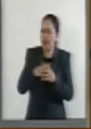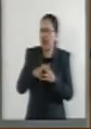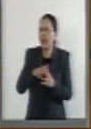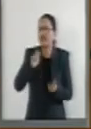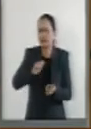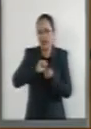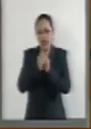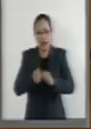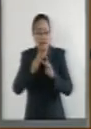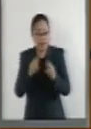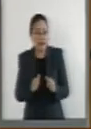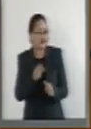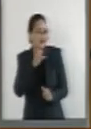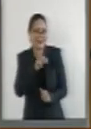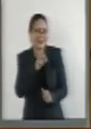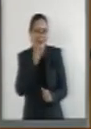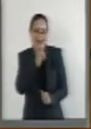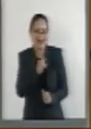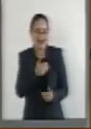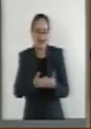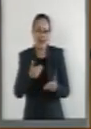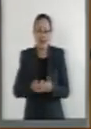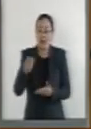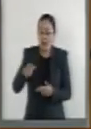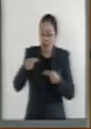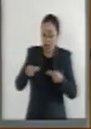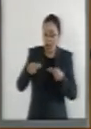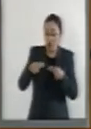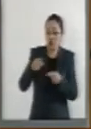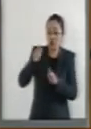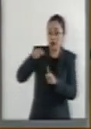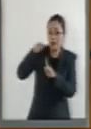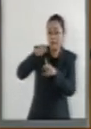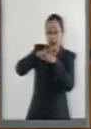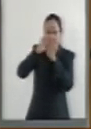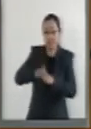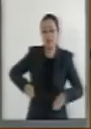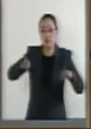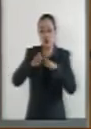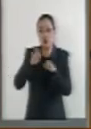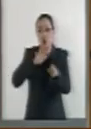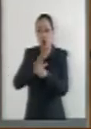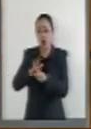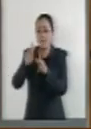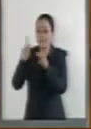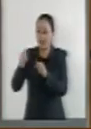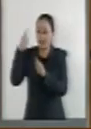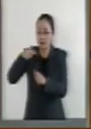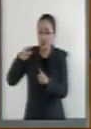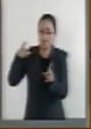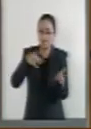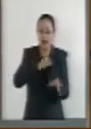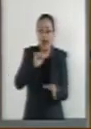paz, cuando el negocio ha sido la paz sobre texto de la guerra.